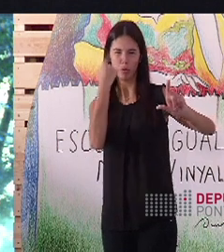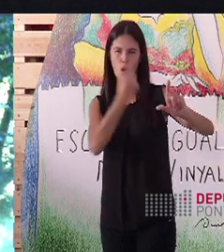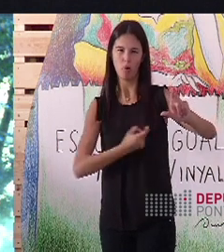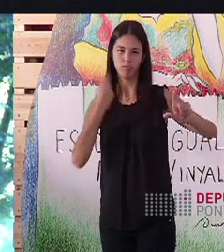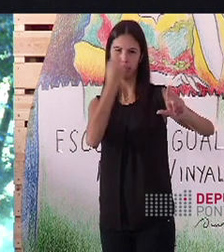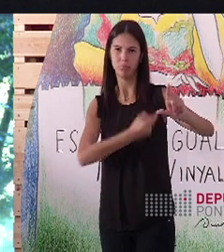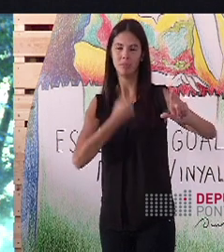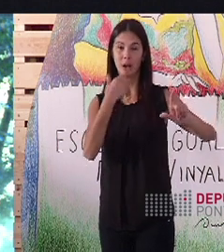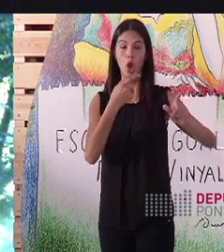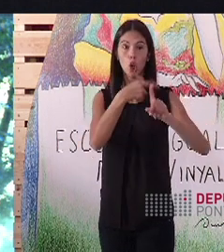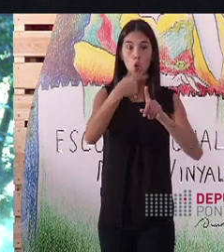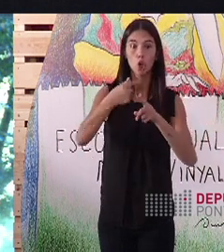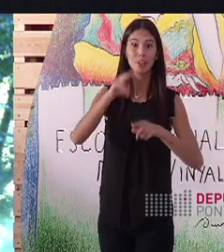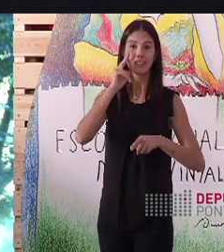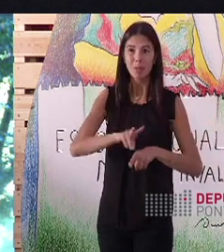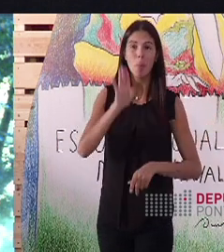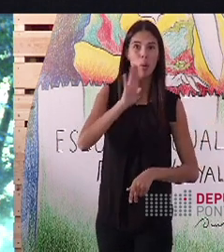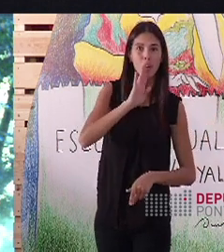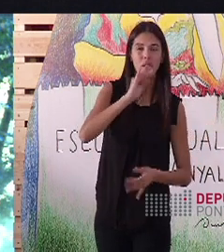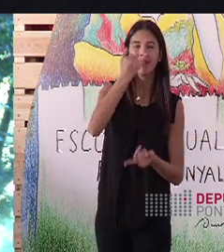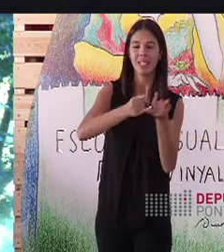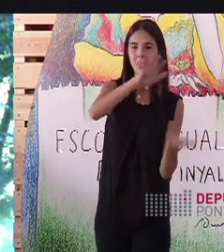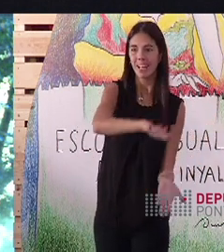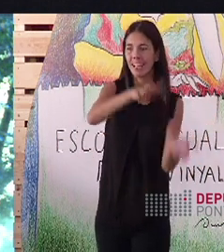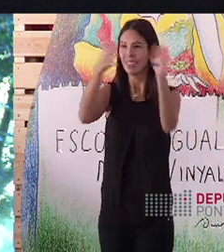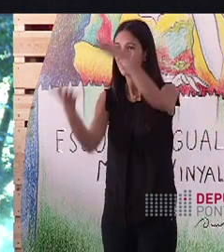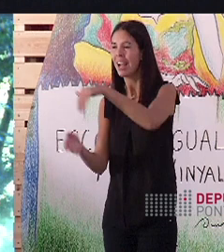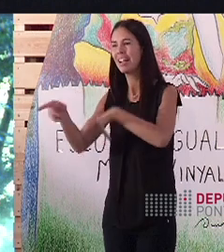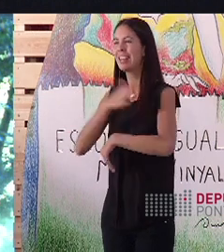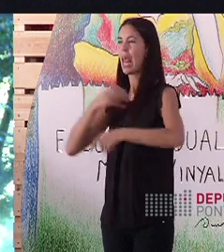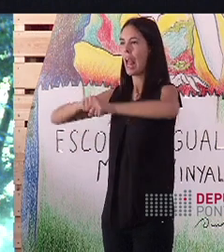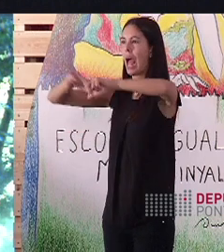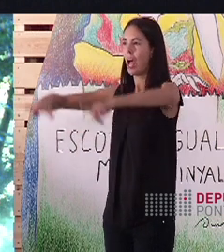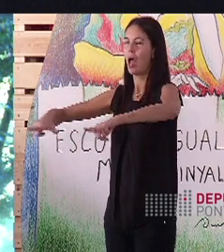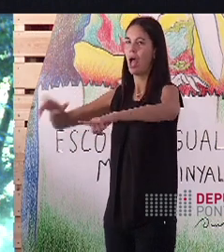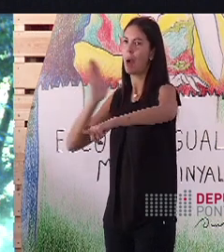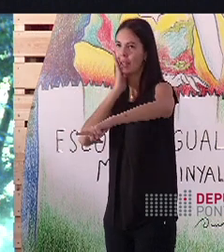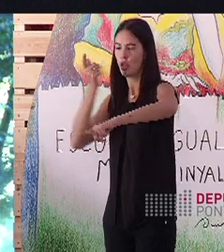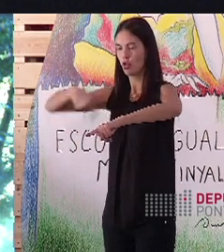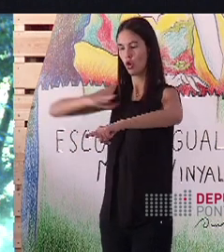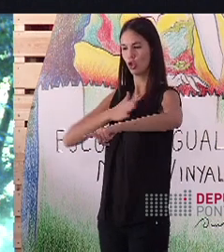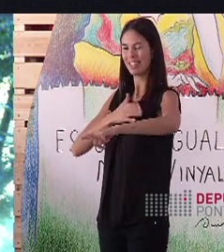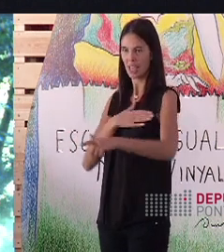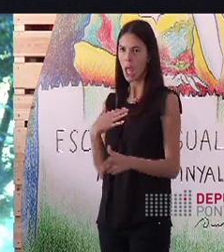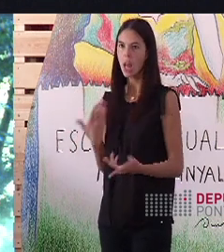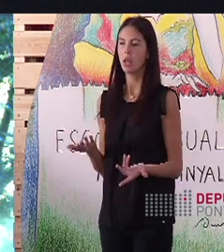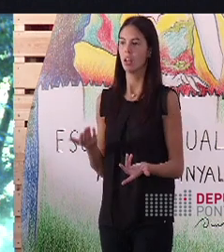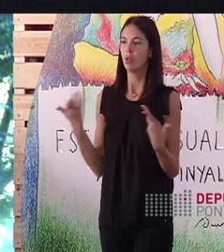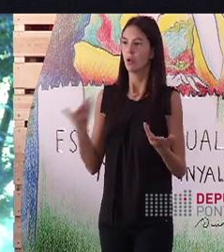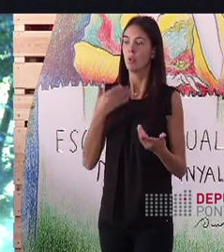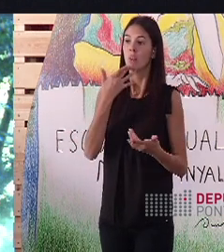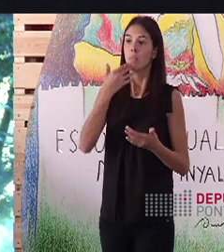quieren llevar a la habitación con nosotras. Bueno, pues tenemos que decir que la edad media en la cual los niños